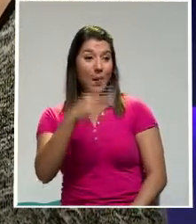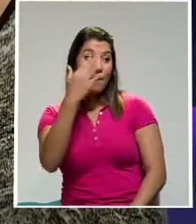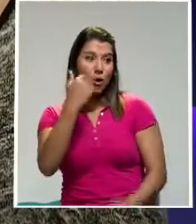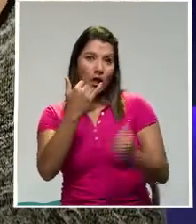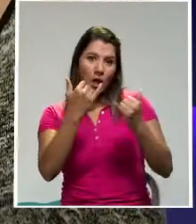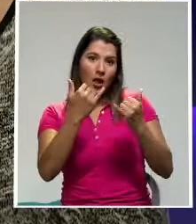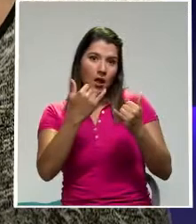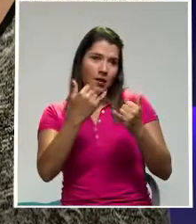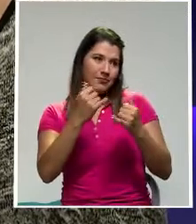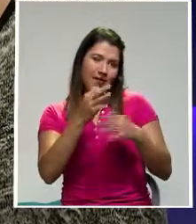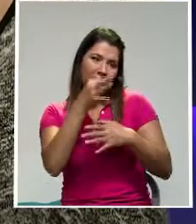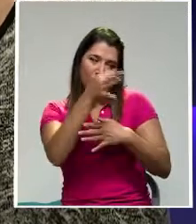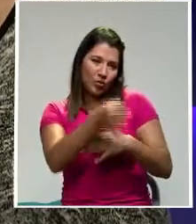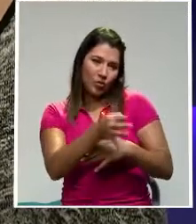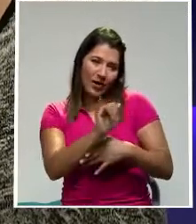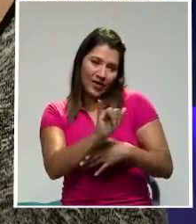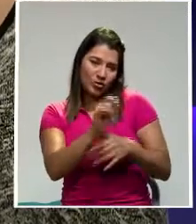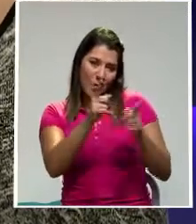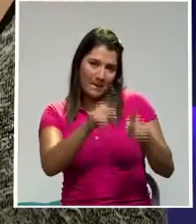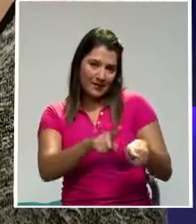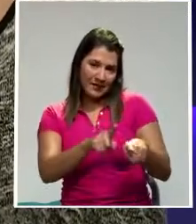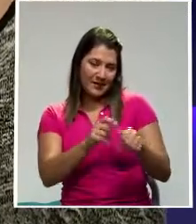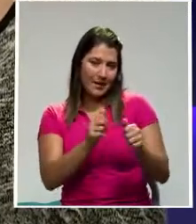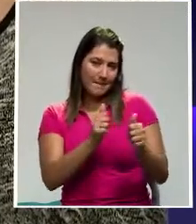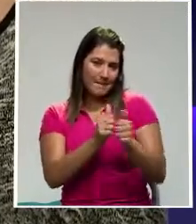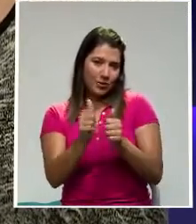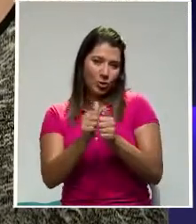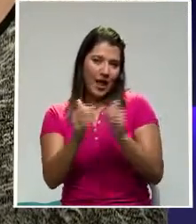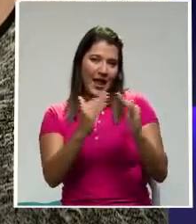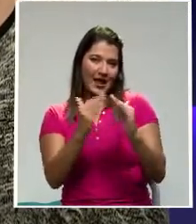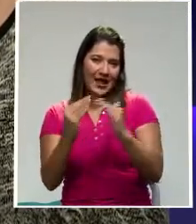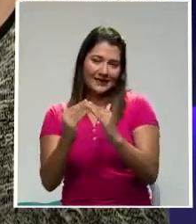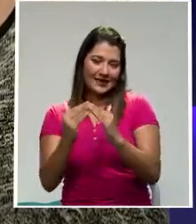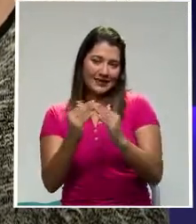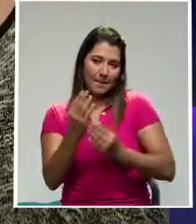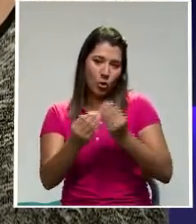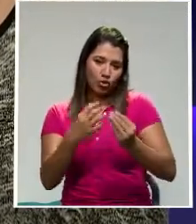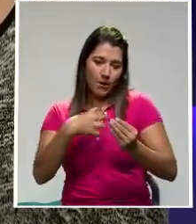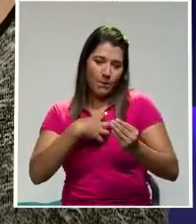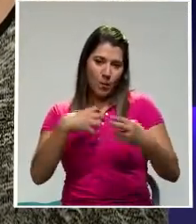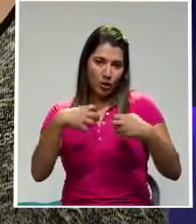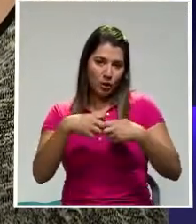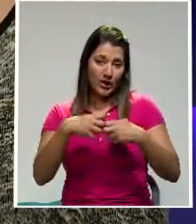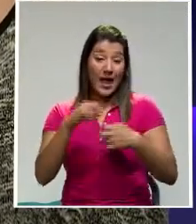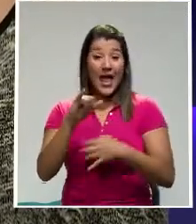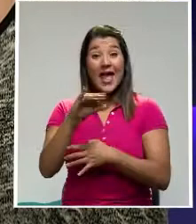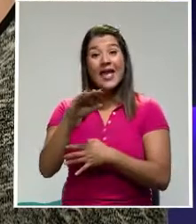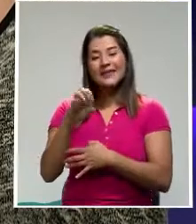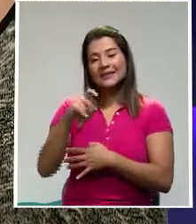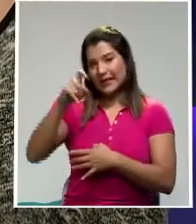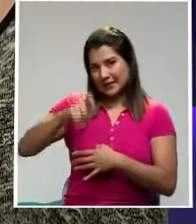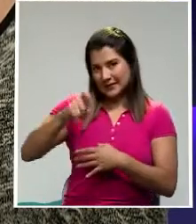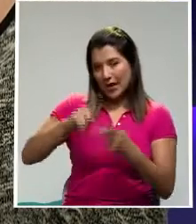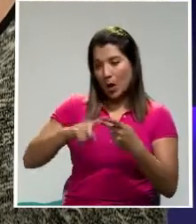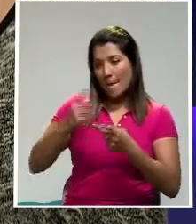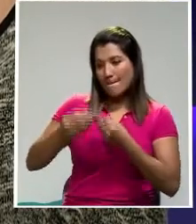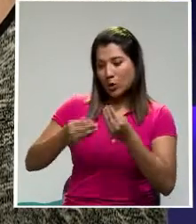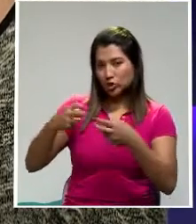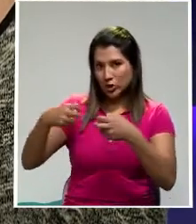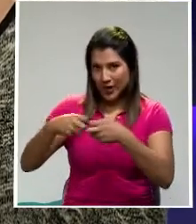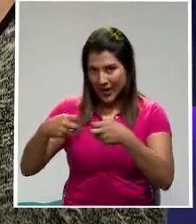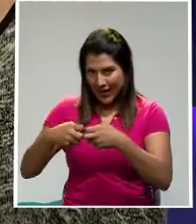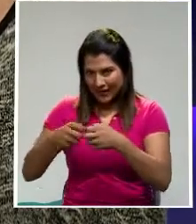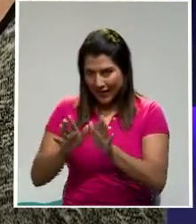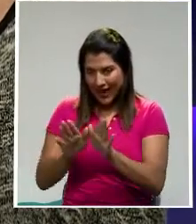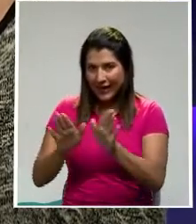va para ahí. Sí. Sí. El ICE tiene que existir y la generación eléctrica colectiva,